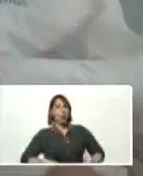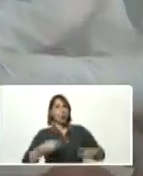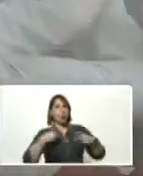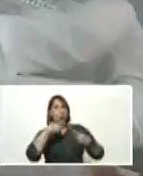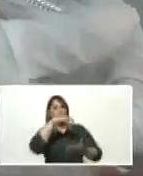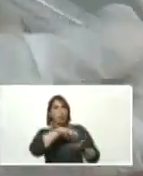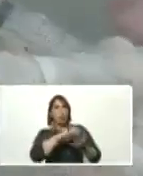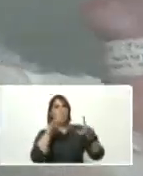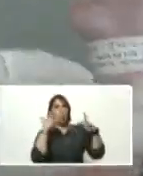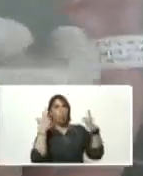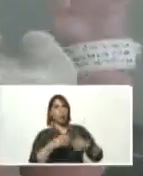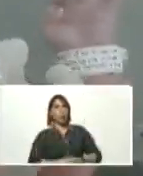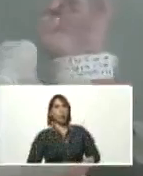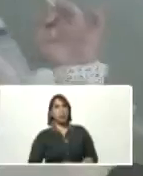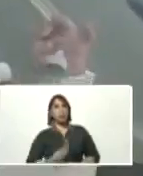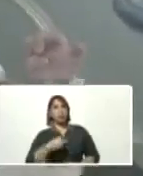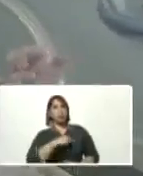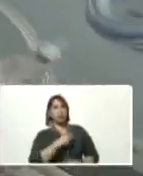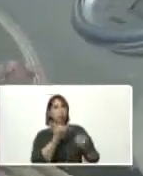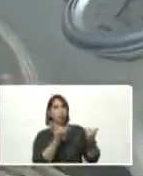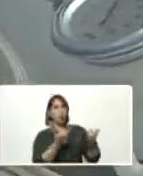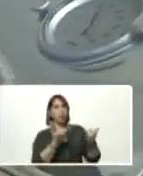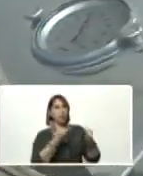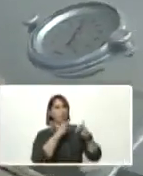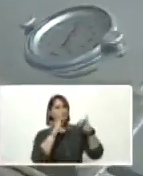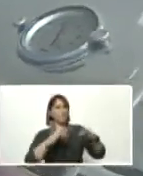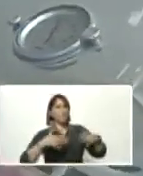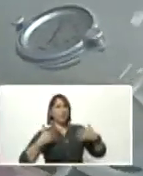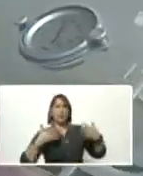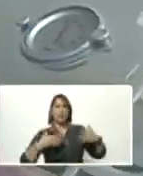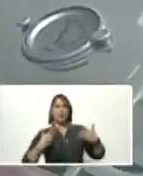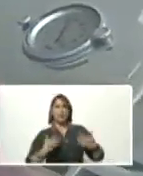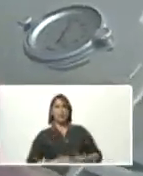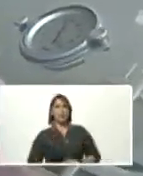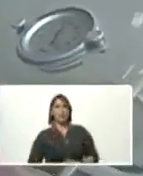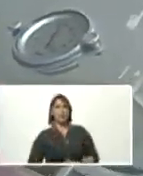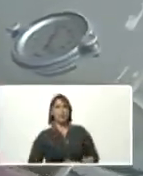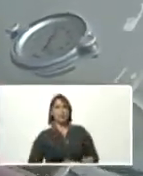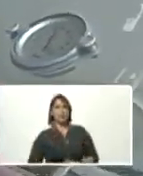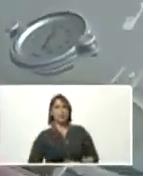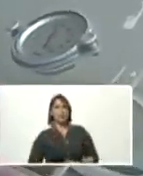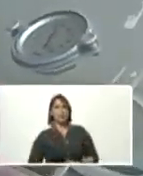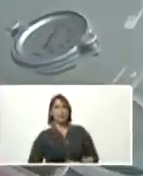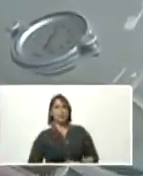Guaira, estamos en este momento feliz y muy contenta